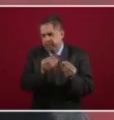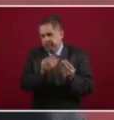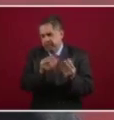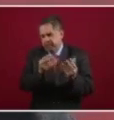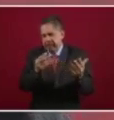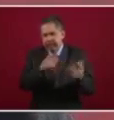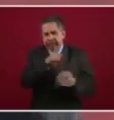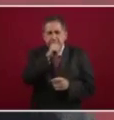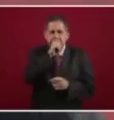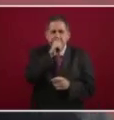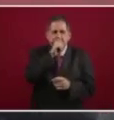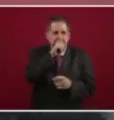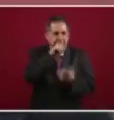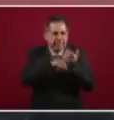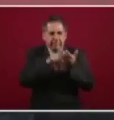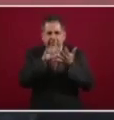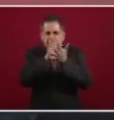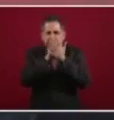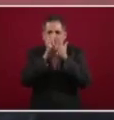un silencio cómplice